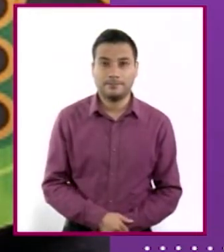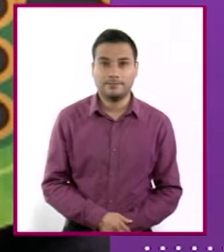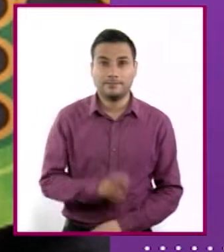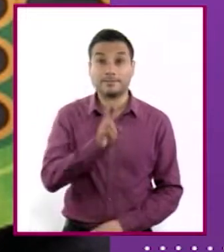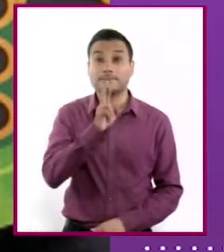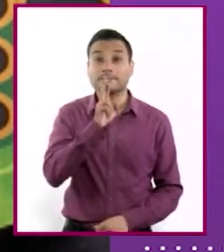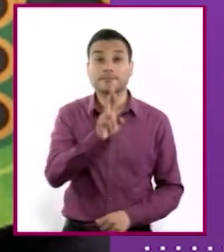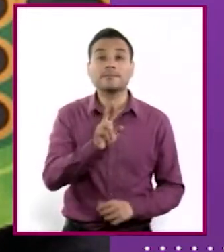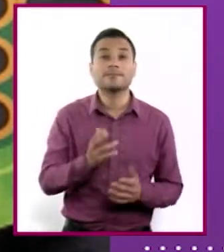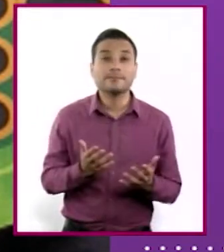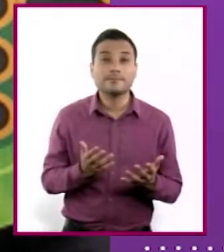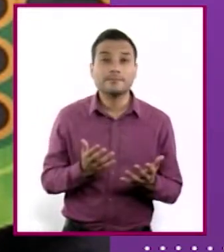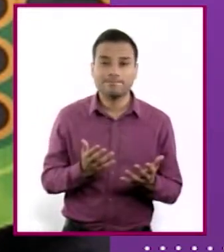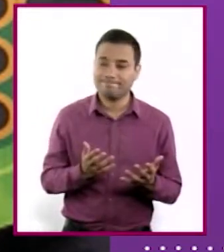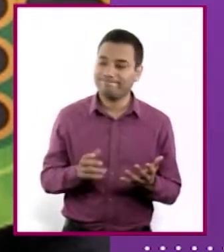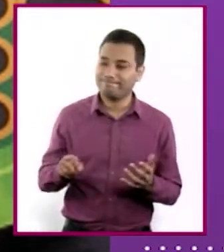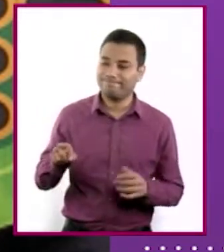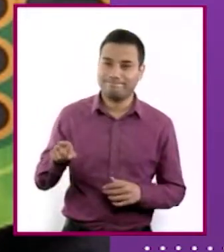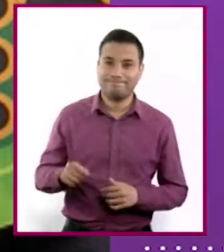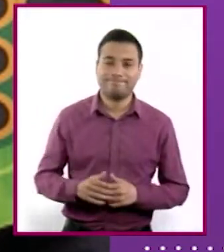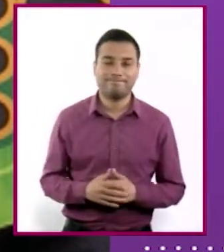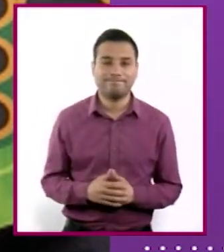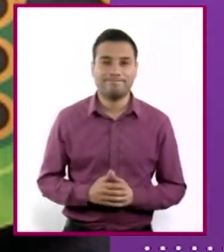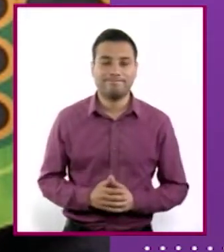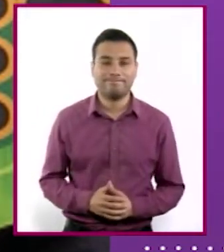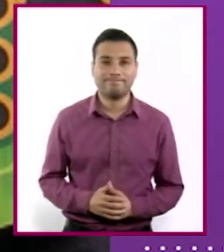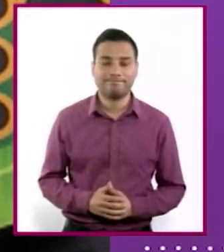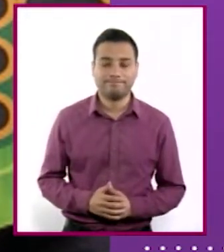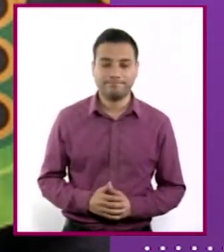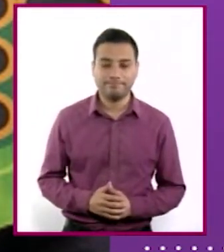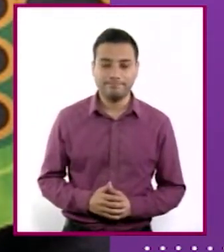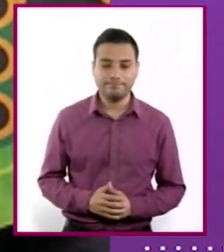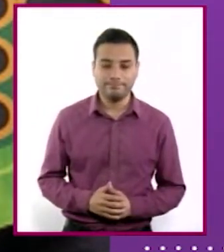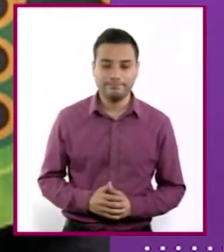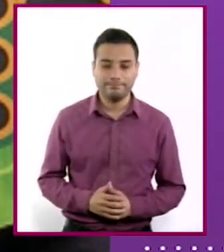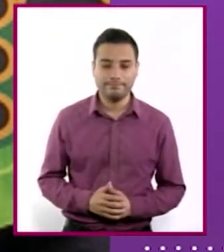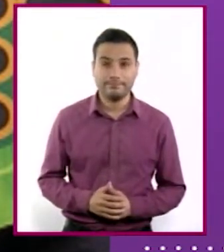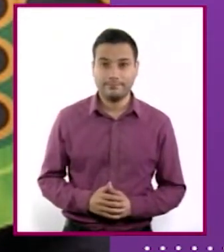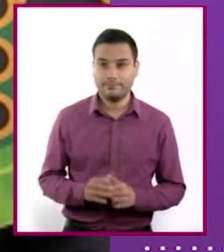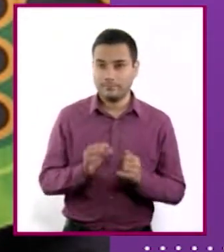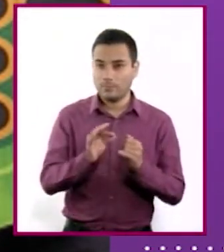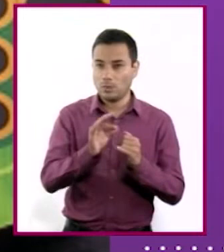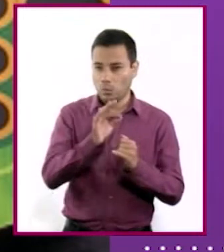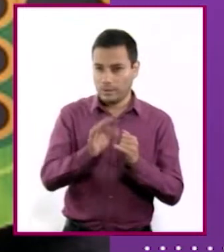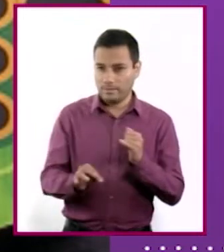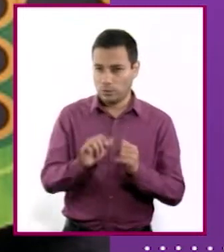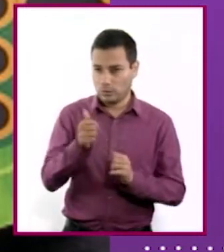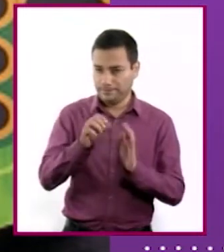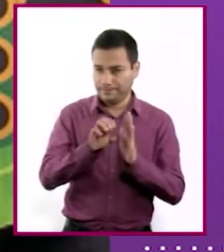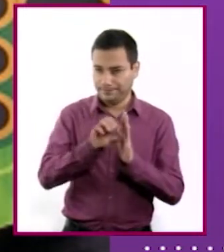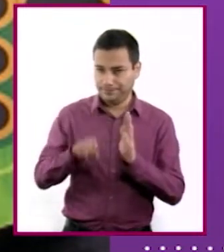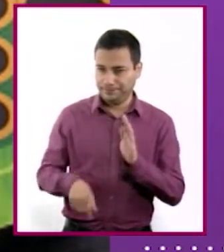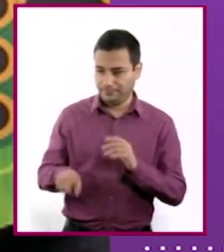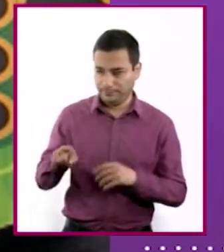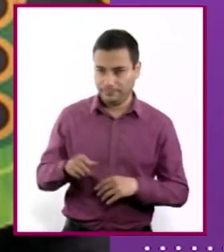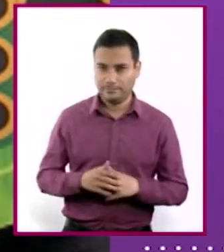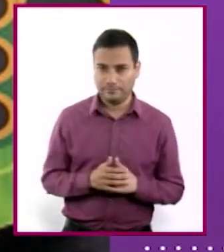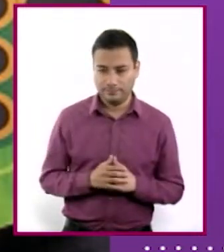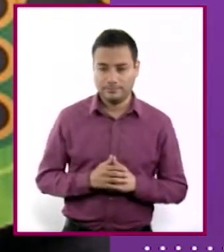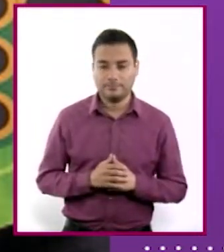¡Muy bien! Talk en pasado es talked. Y por último, separate.